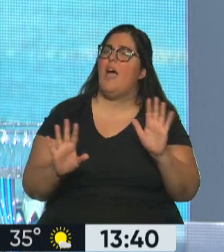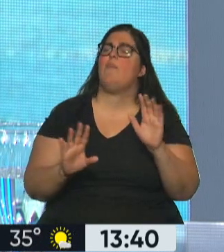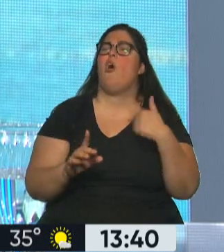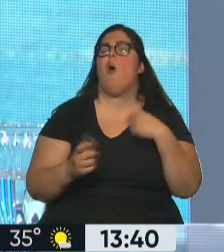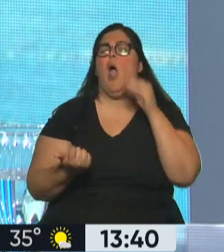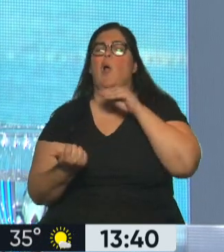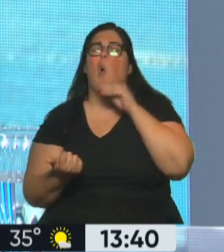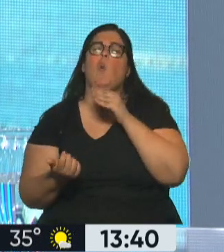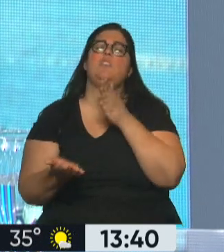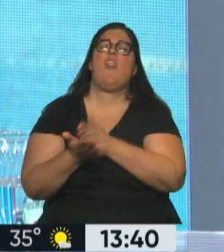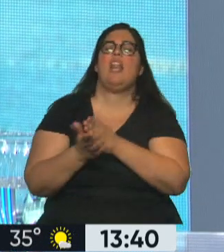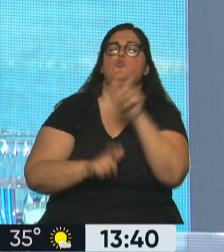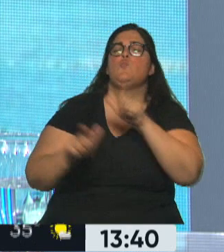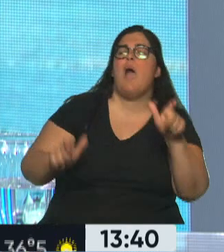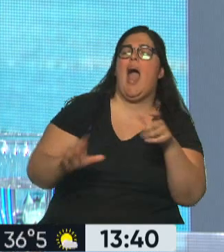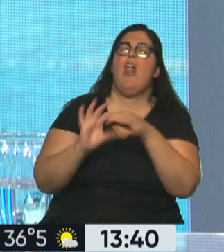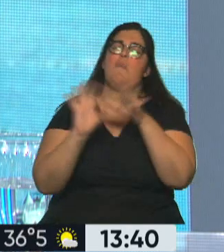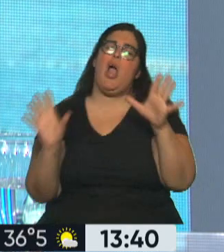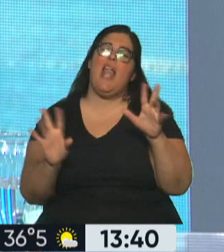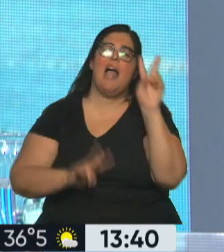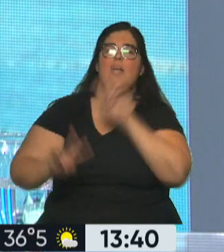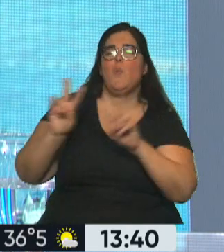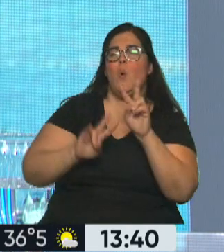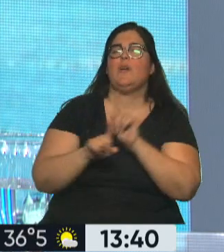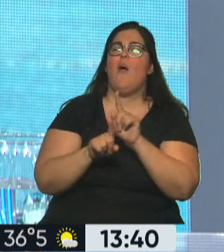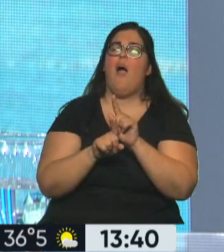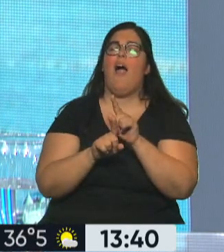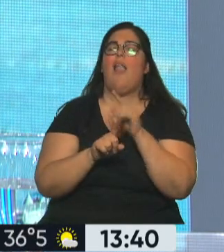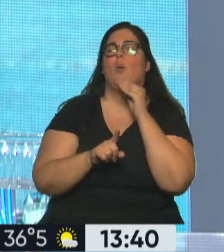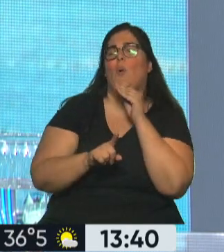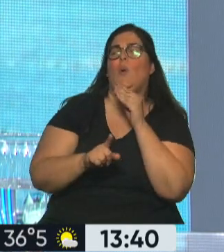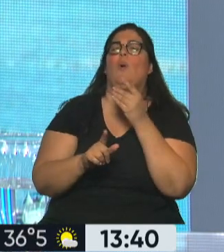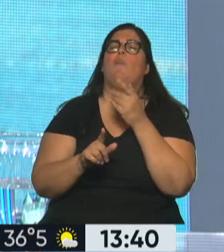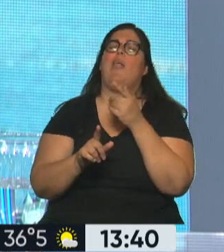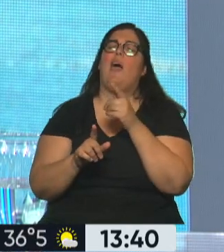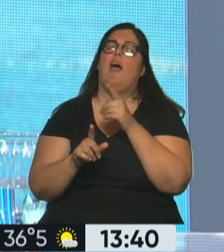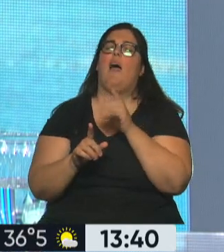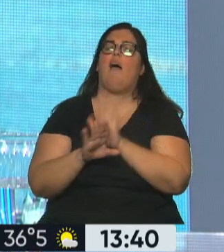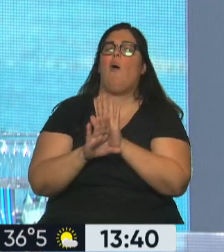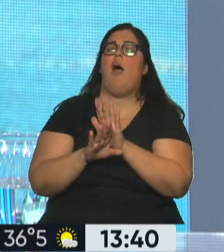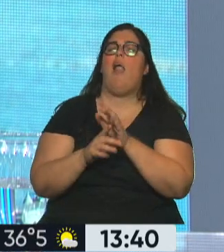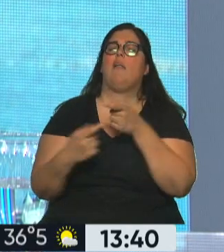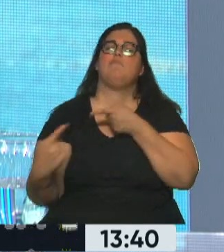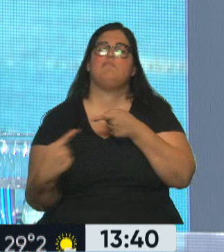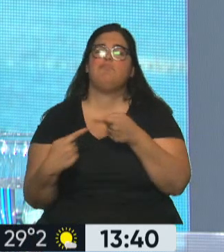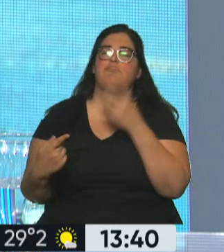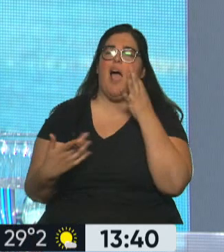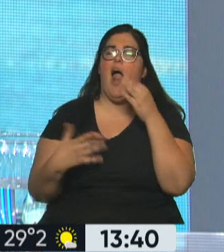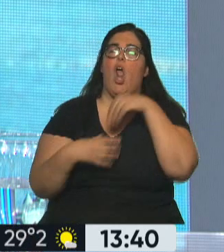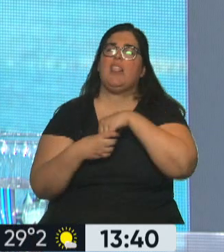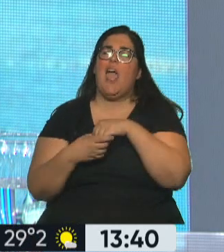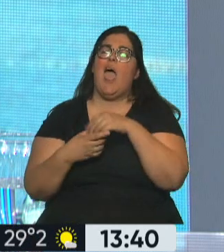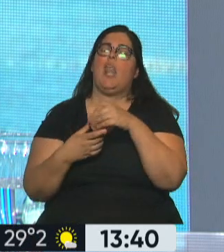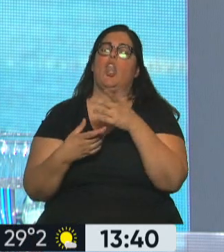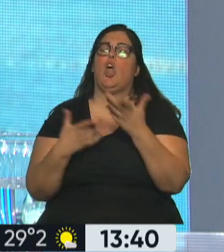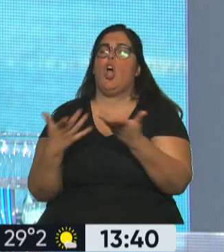de los derechos humanos y la democracia para tratar de que se vayan o tener alguna lucha interna para